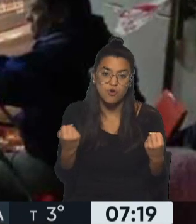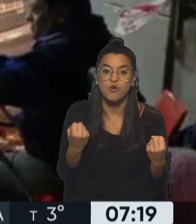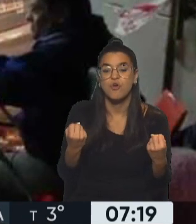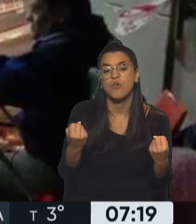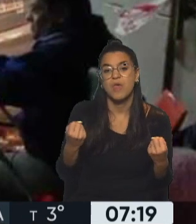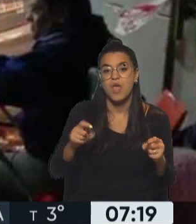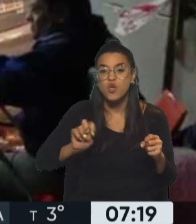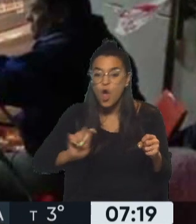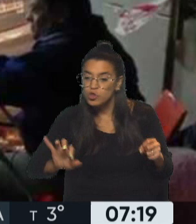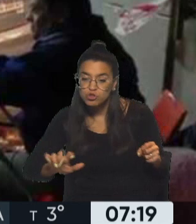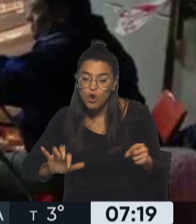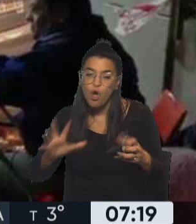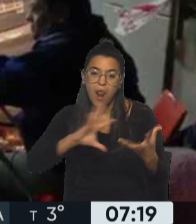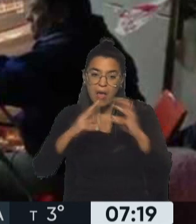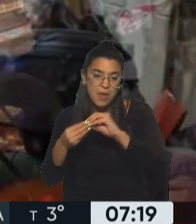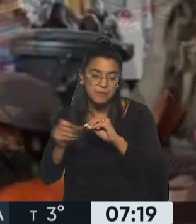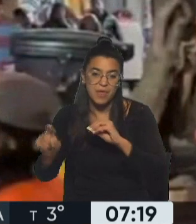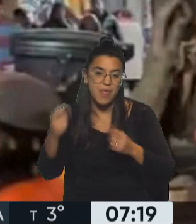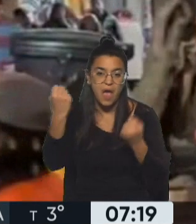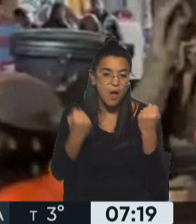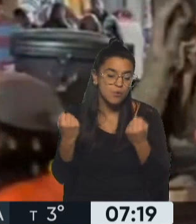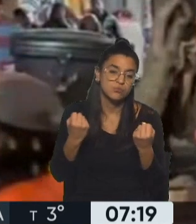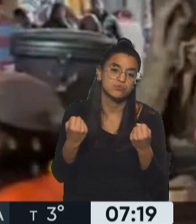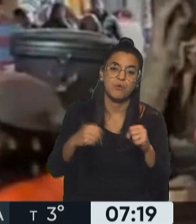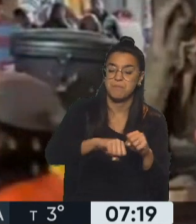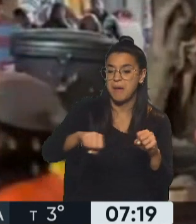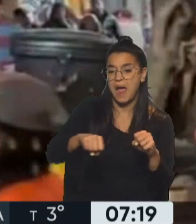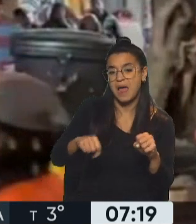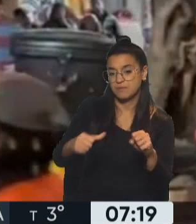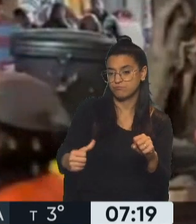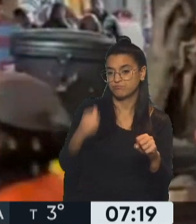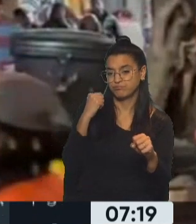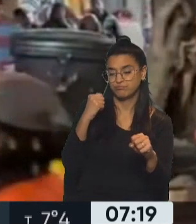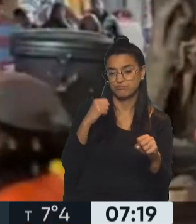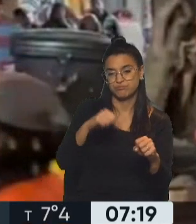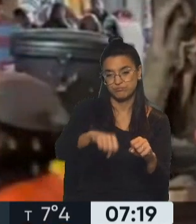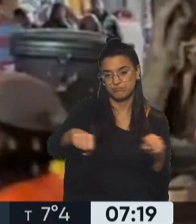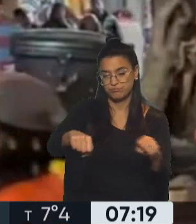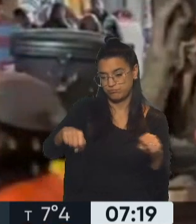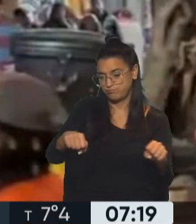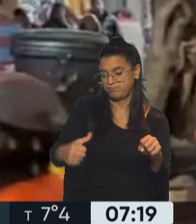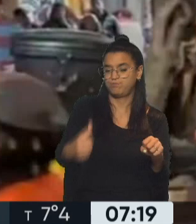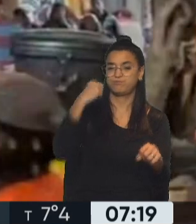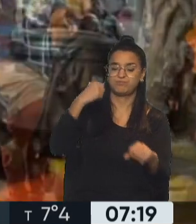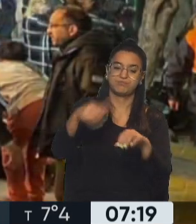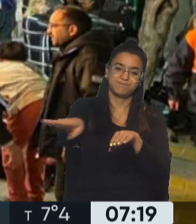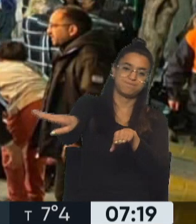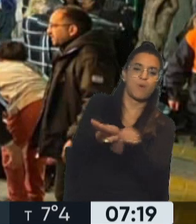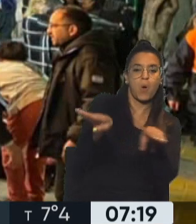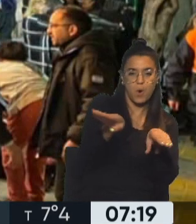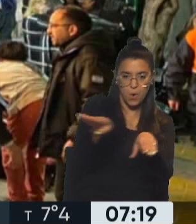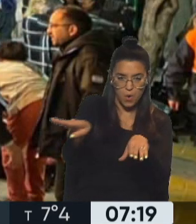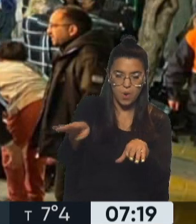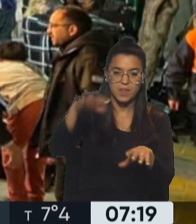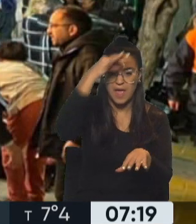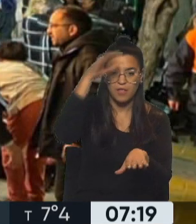los controles adaptados que tiene el automóvil y marcha atrás, ingresó en el sector, en el lobby